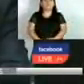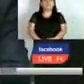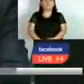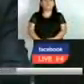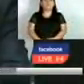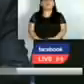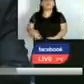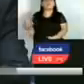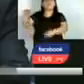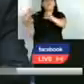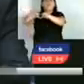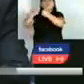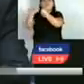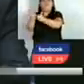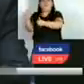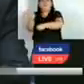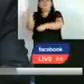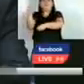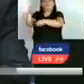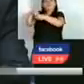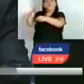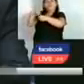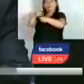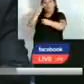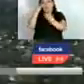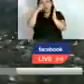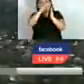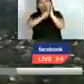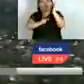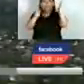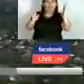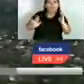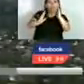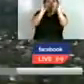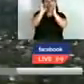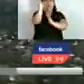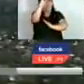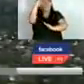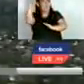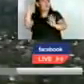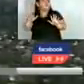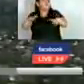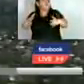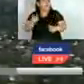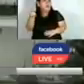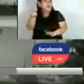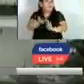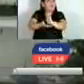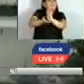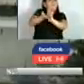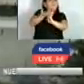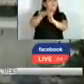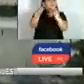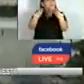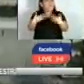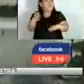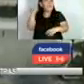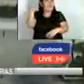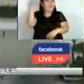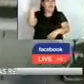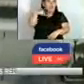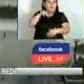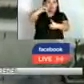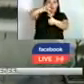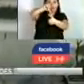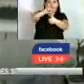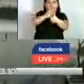La Asociación Bancaria Salvadoreña señala los retos que debe superar el país para lograr la recuperación de la economía luego de ser uno de los 3 países de